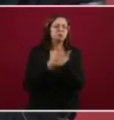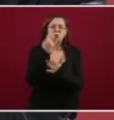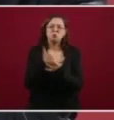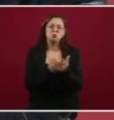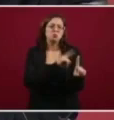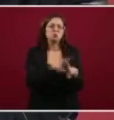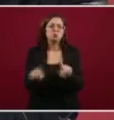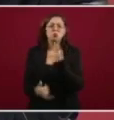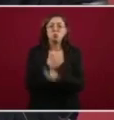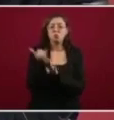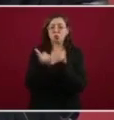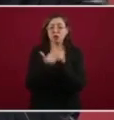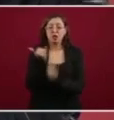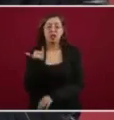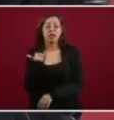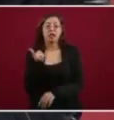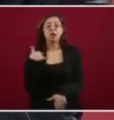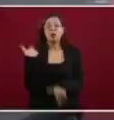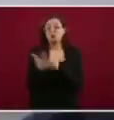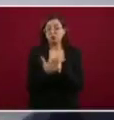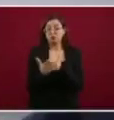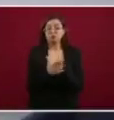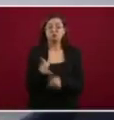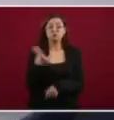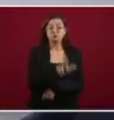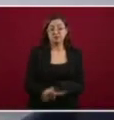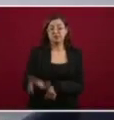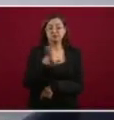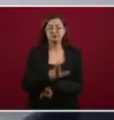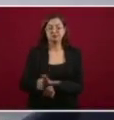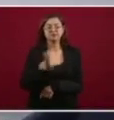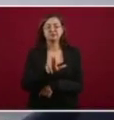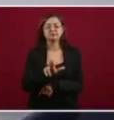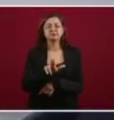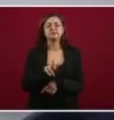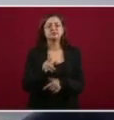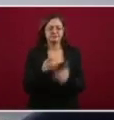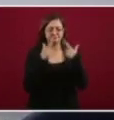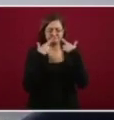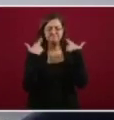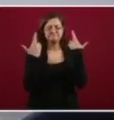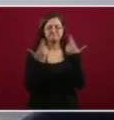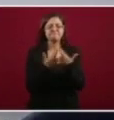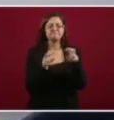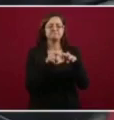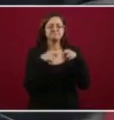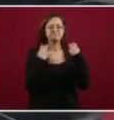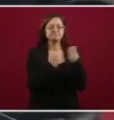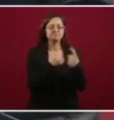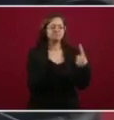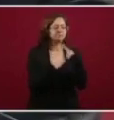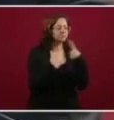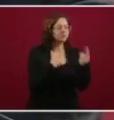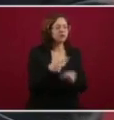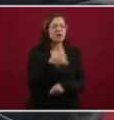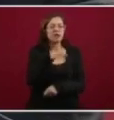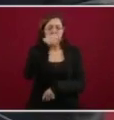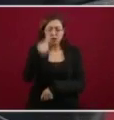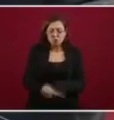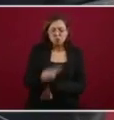reunión el martes de la semana próxima con integrantes del sector